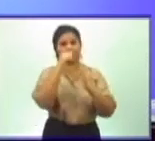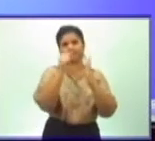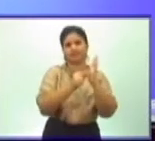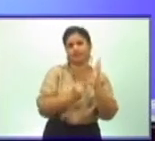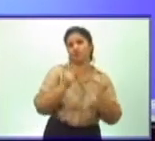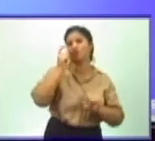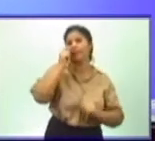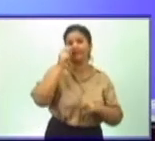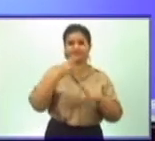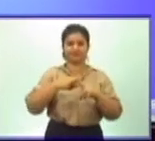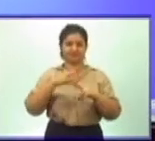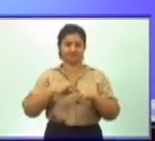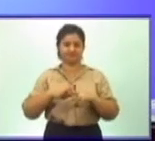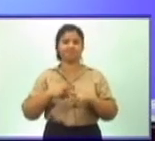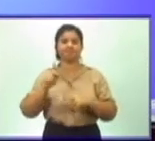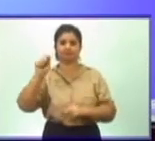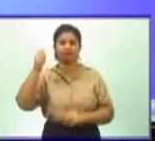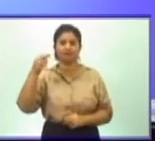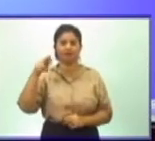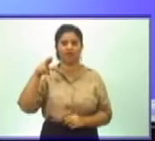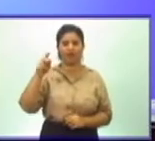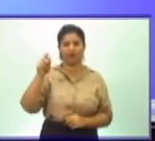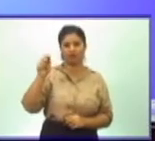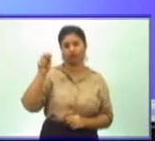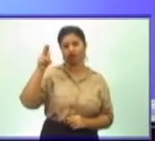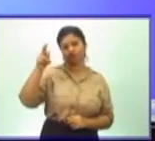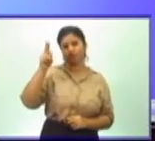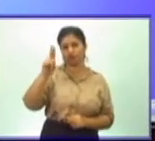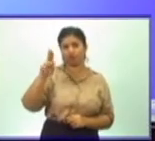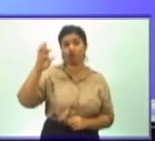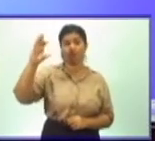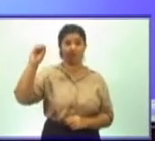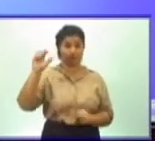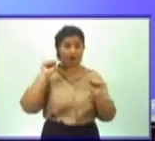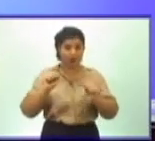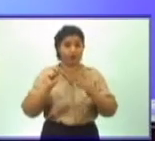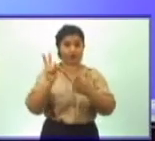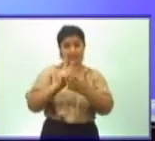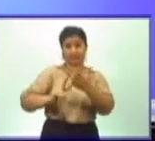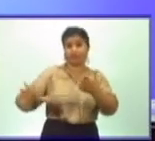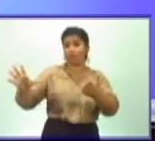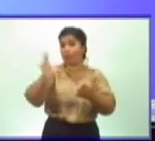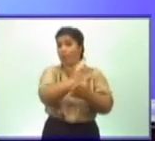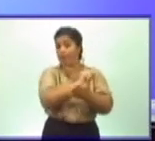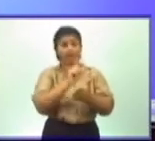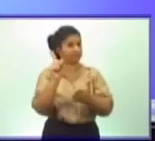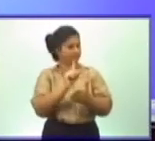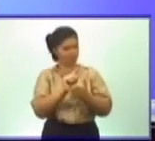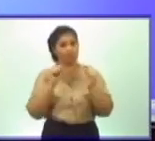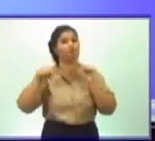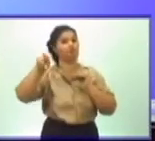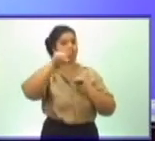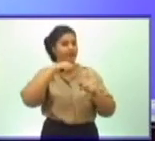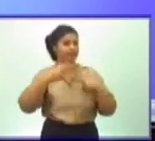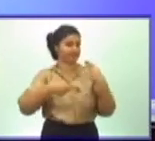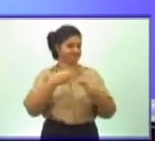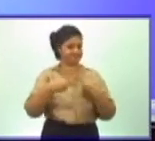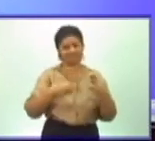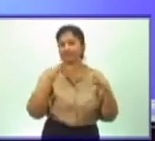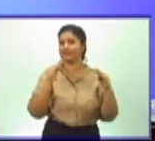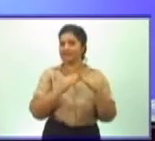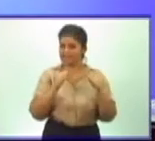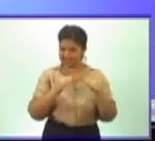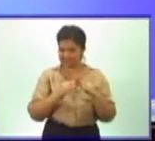obra no la vamos a leer desde acá. Esa tarea yo se las dejo a ustedes en sus casas, el que tenga la obra, el que pueda acceder a